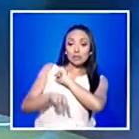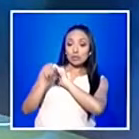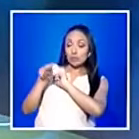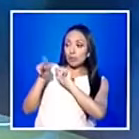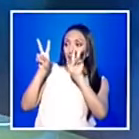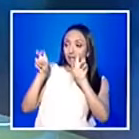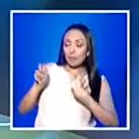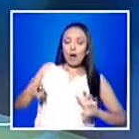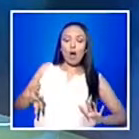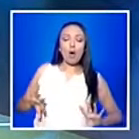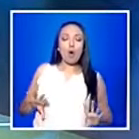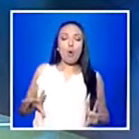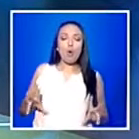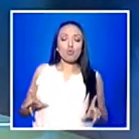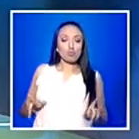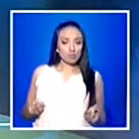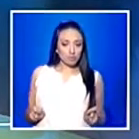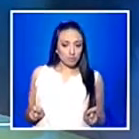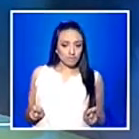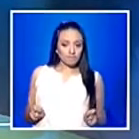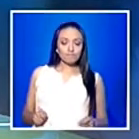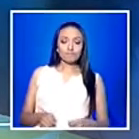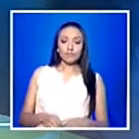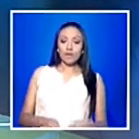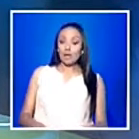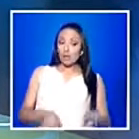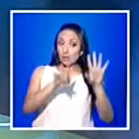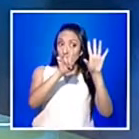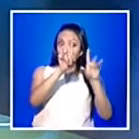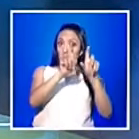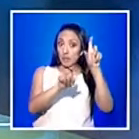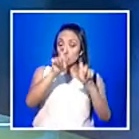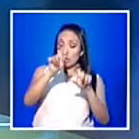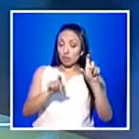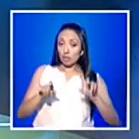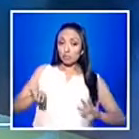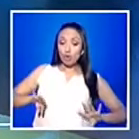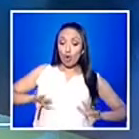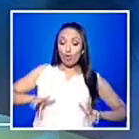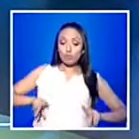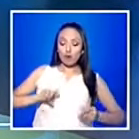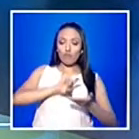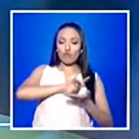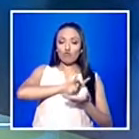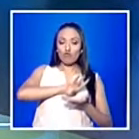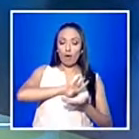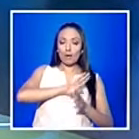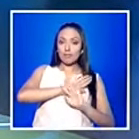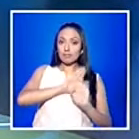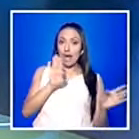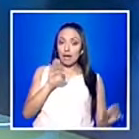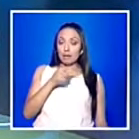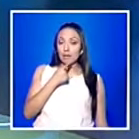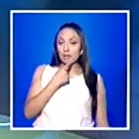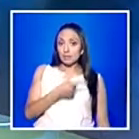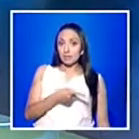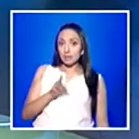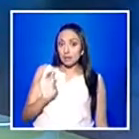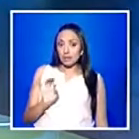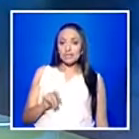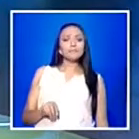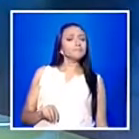tipo de inconvenientes. Así y por otras denuncias. 6 malos funcionarios ya de la Agencia Metropolitana de Tránsito, lo veíamos en el reportaje de Carlos Luis Carrillo, pero